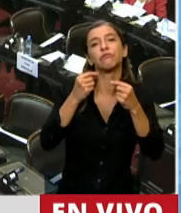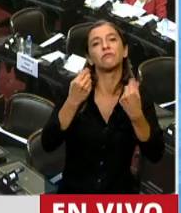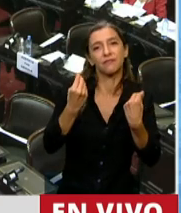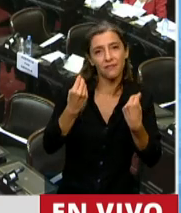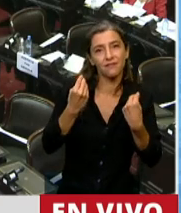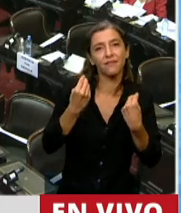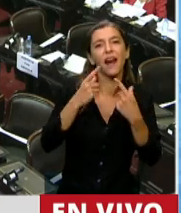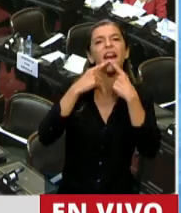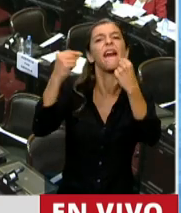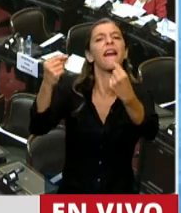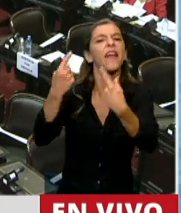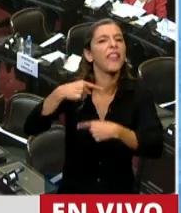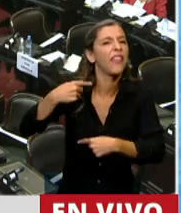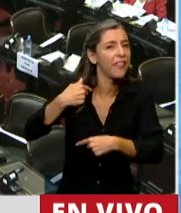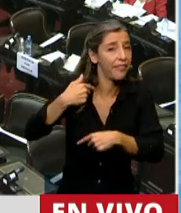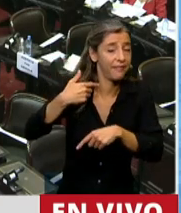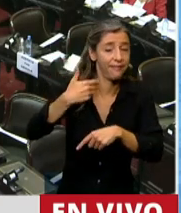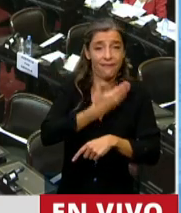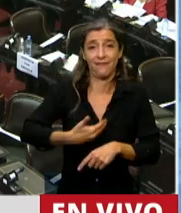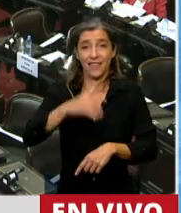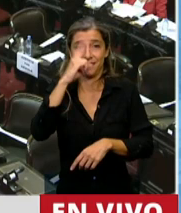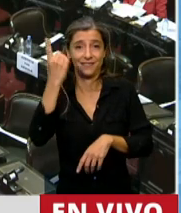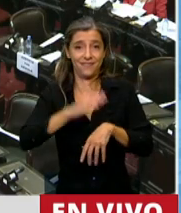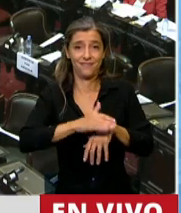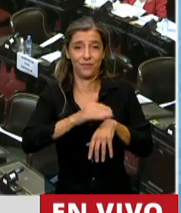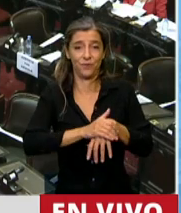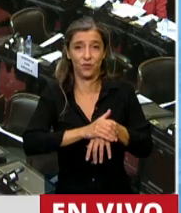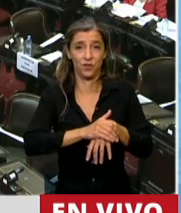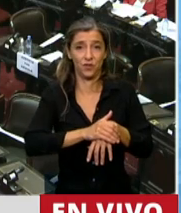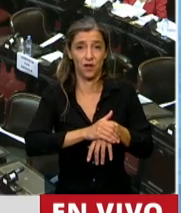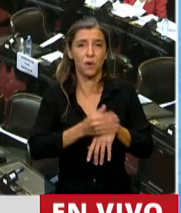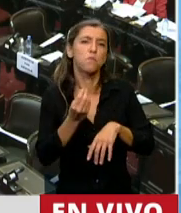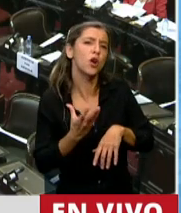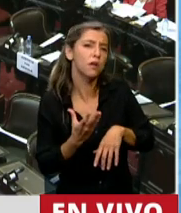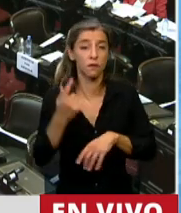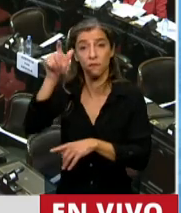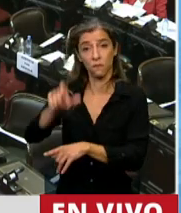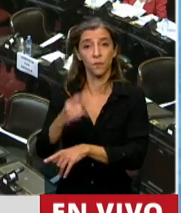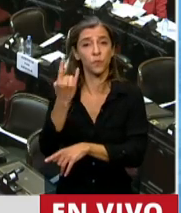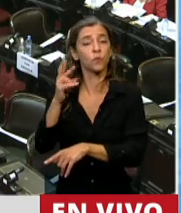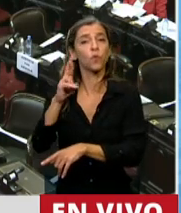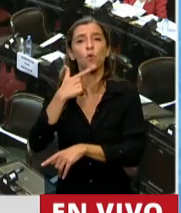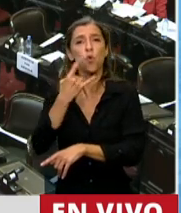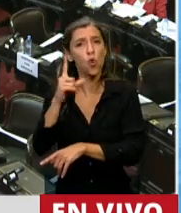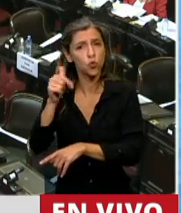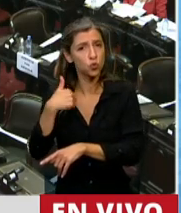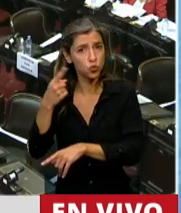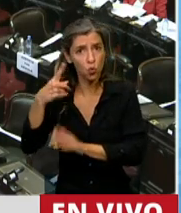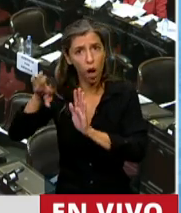es responsable, presidenta, porque Úrsula hizo todo lo que dicen que hay que hacer. Hizo múltiples